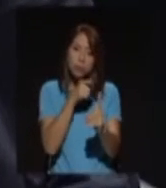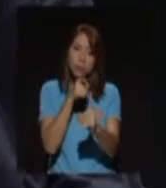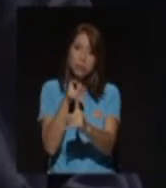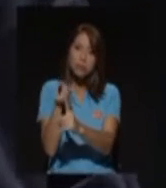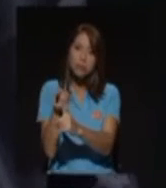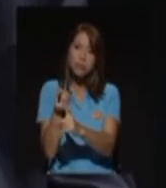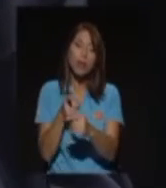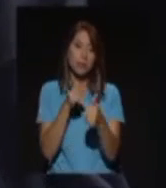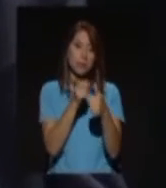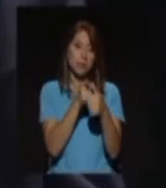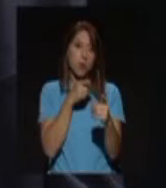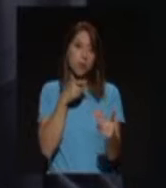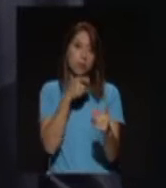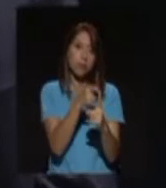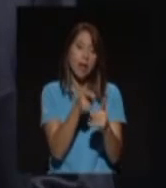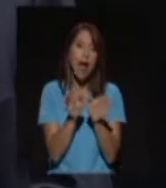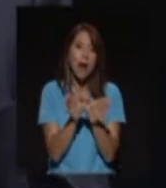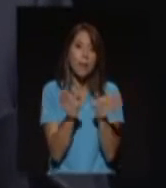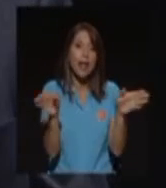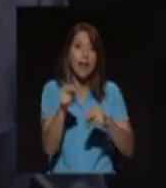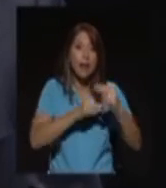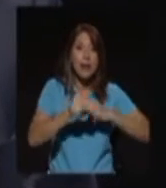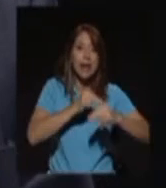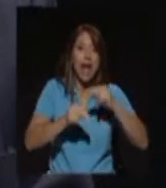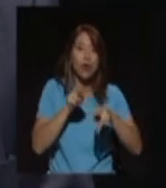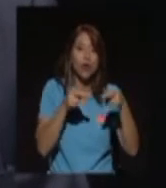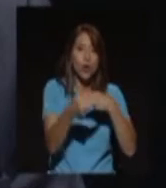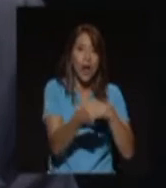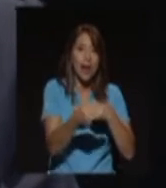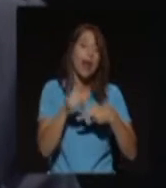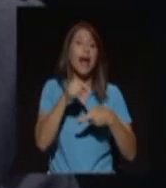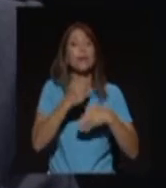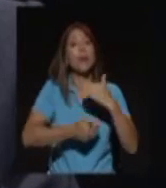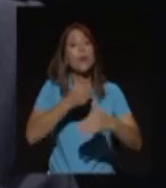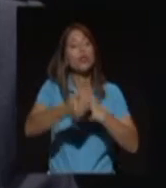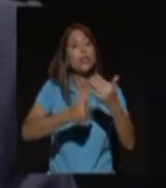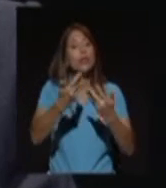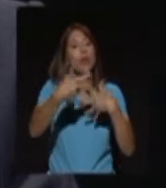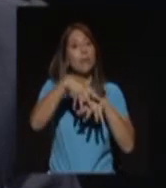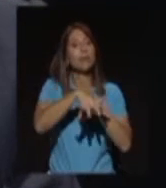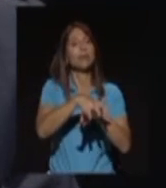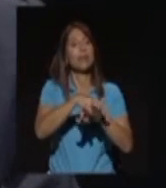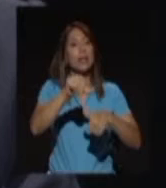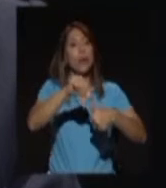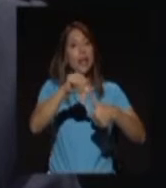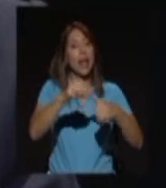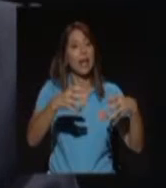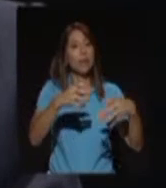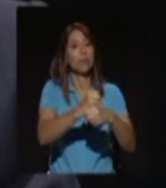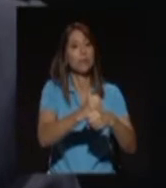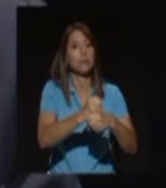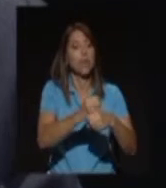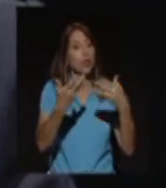camino fue ampliar el mercado regional, bueno, y de ahí viene el proceso de integración centroamericana, en donde ya